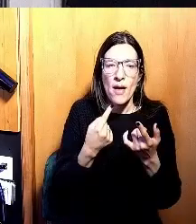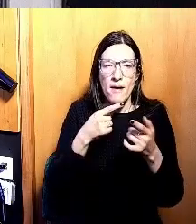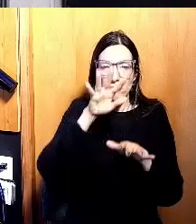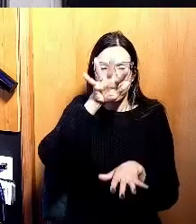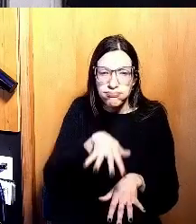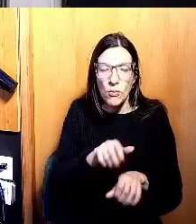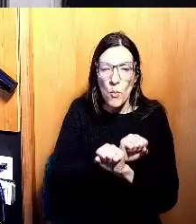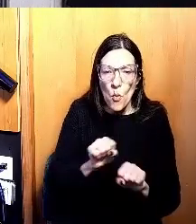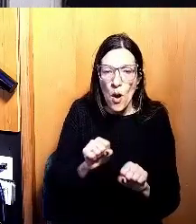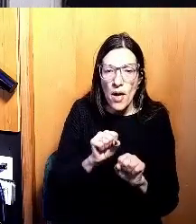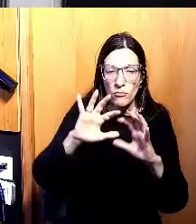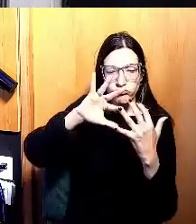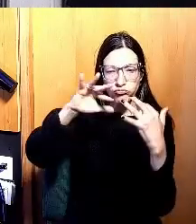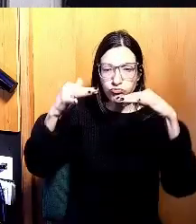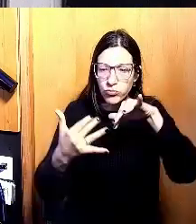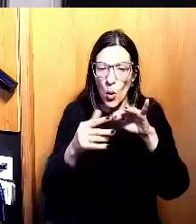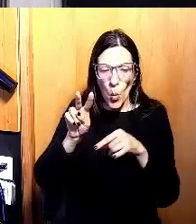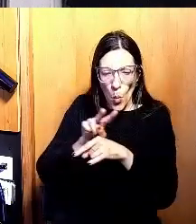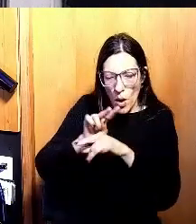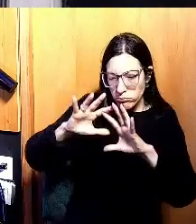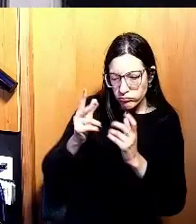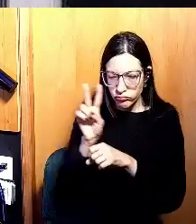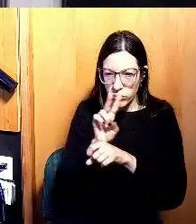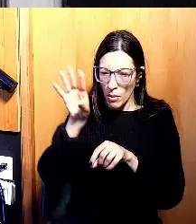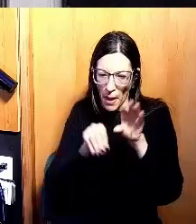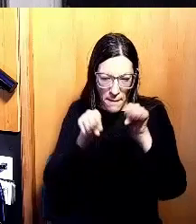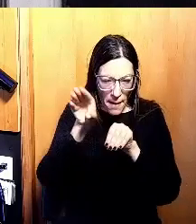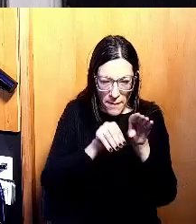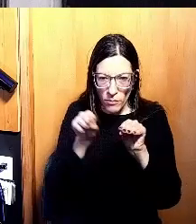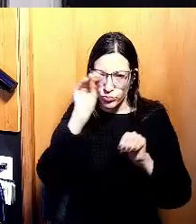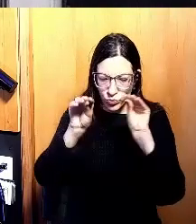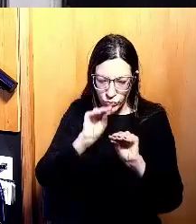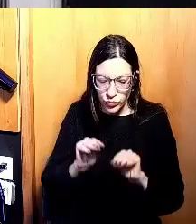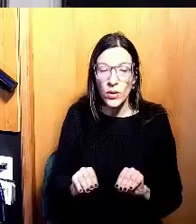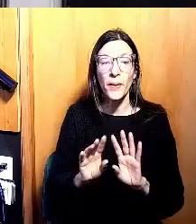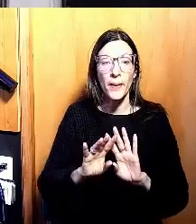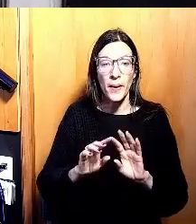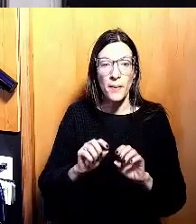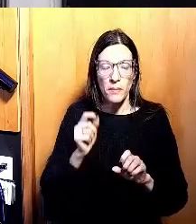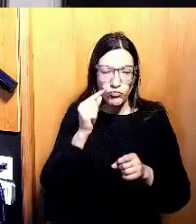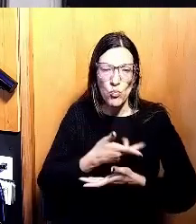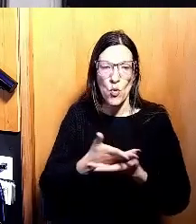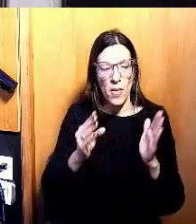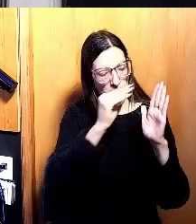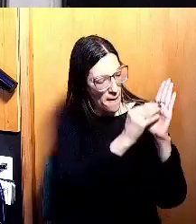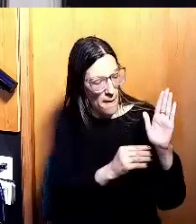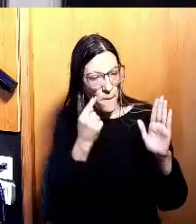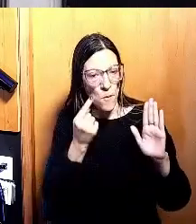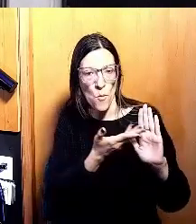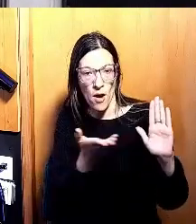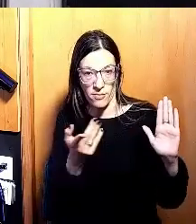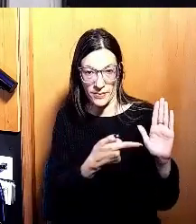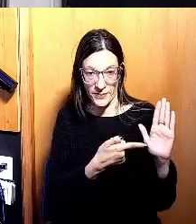hoy estamos buscando la creación, porque en ese sistema de información ambiental se focalizaba mucho sobre